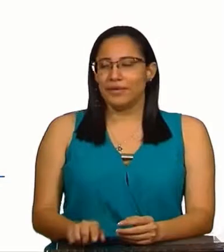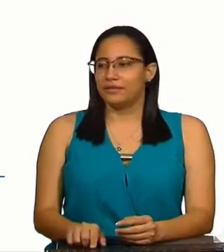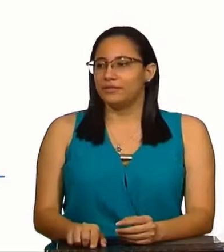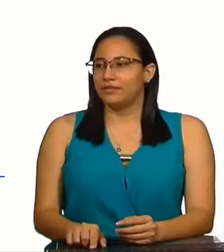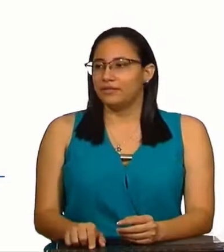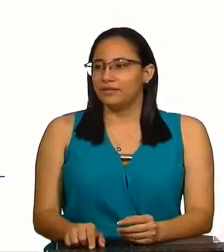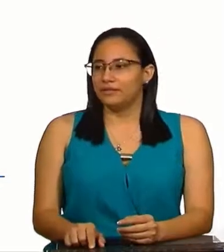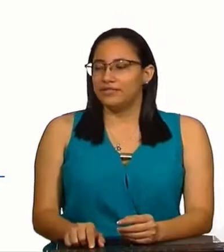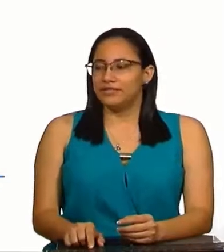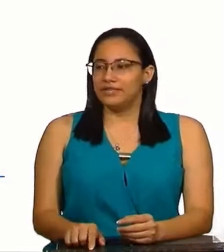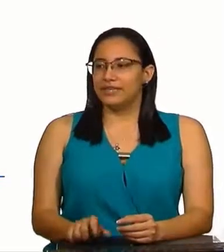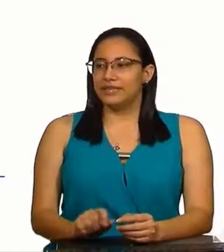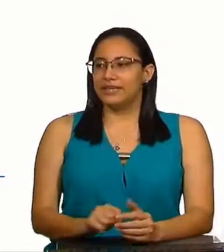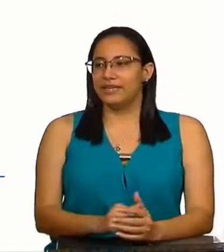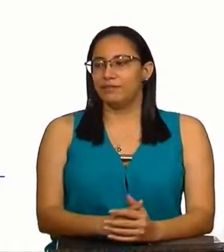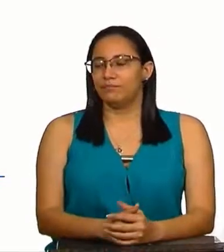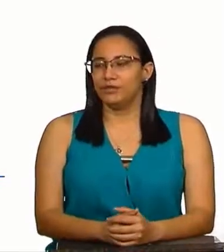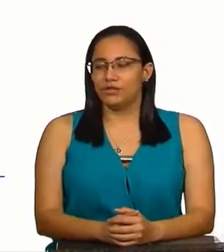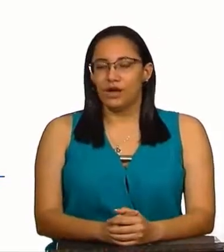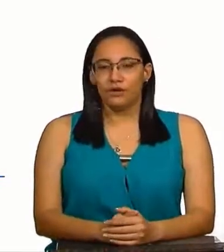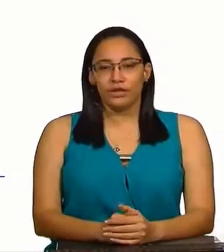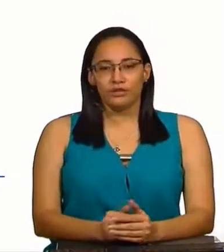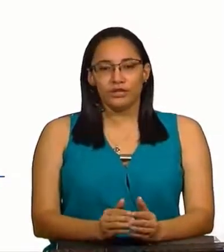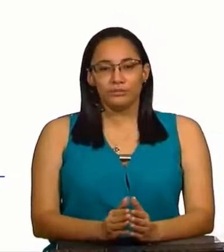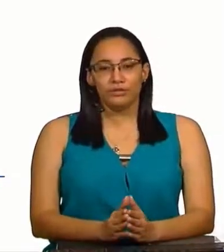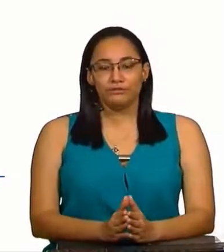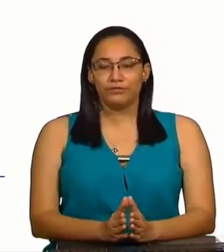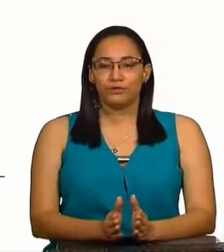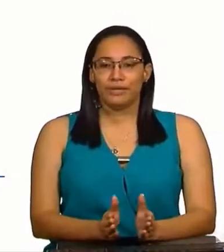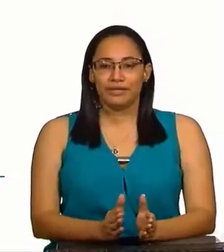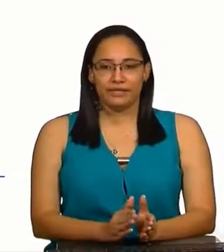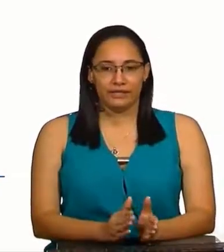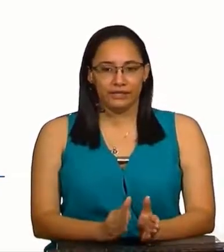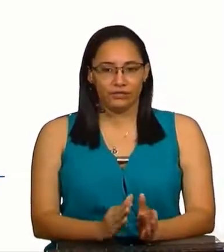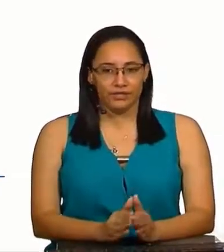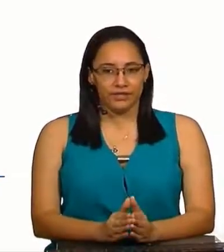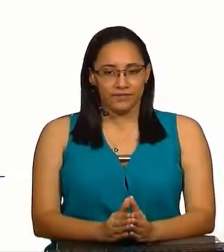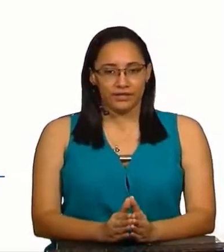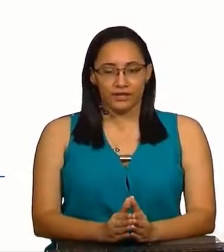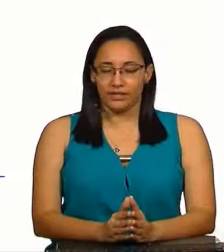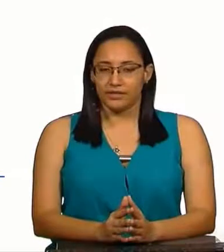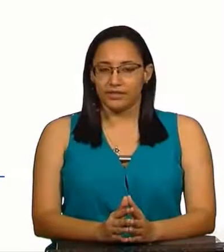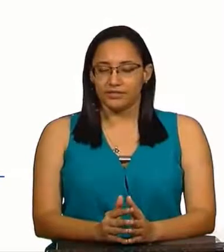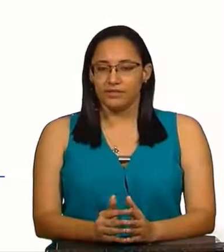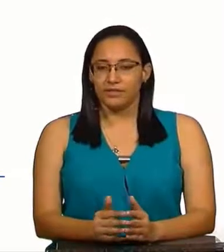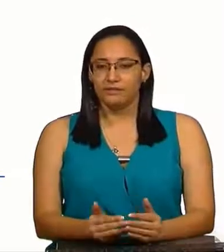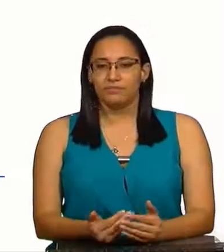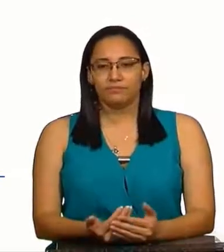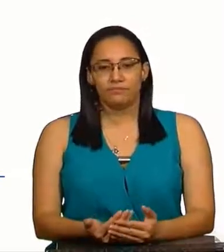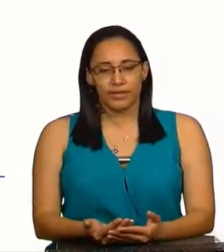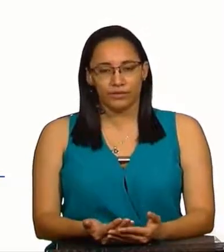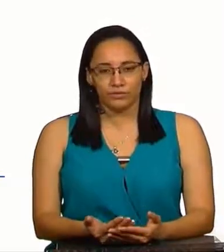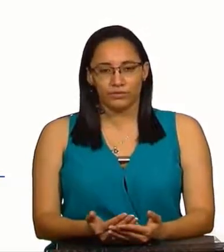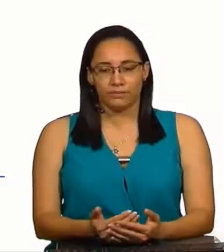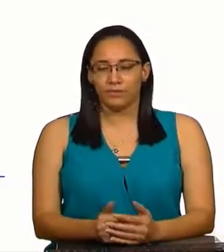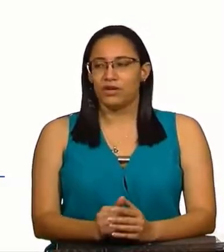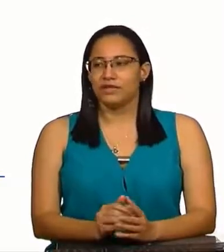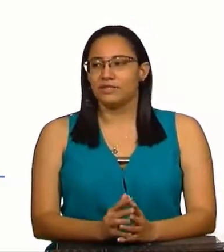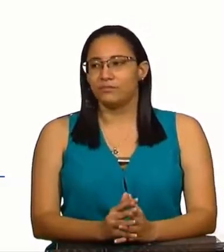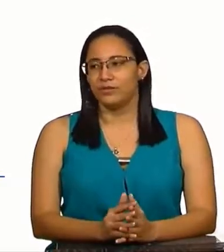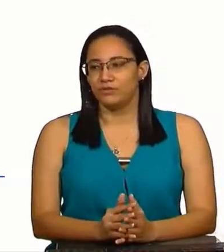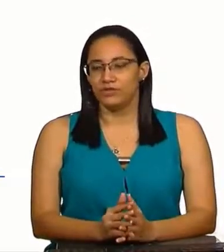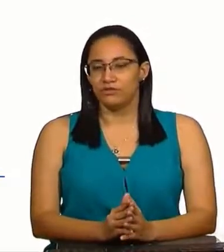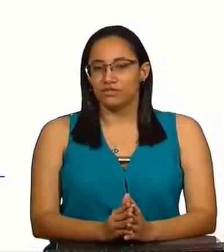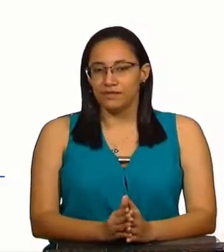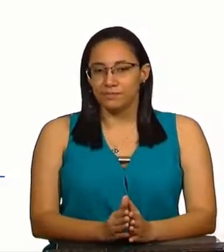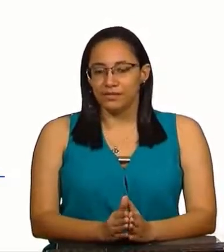Muy bien. Siguiente ejemplo, ahora lo tenemos de forma interrogativa, que quiere decir pregunta. Vamos a